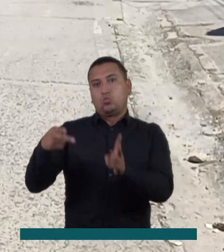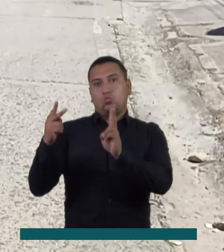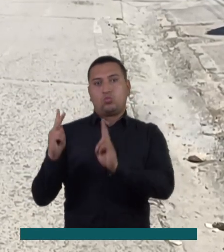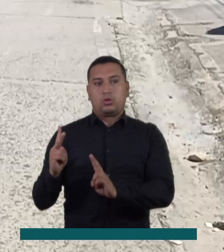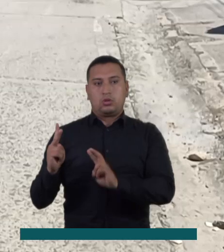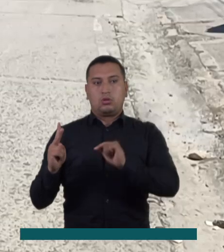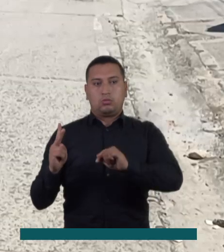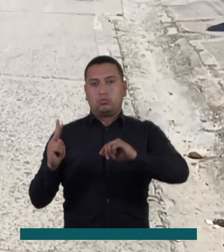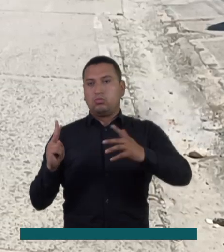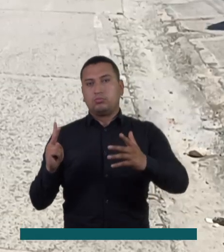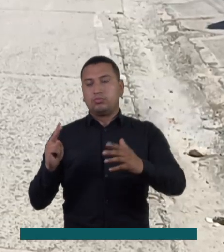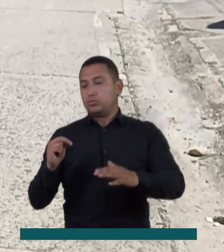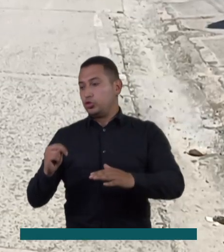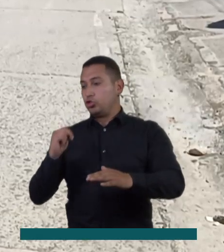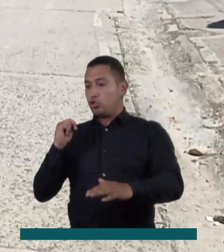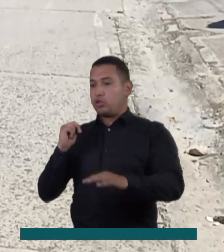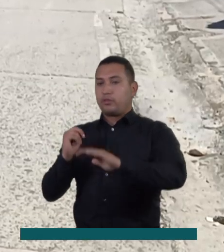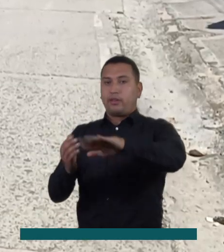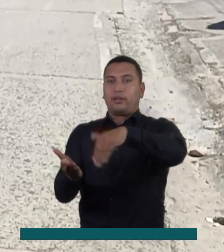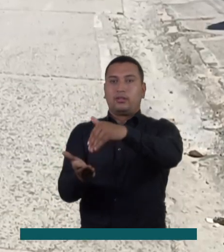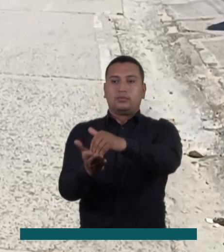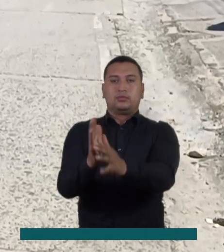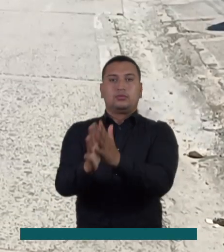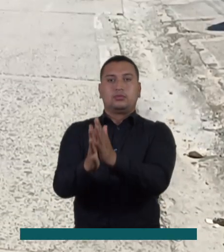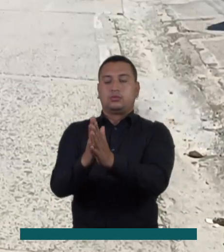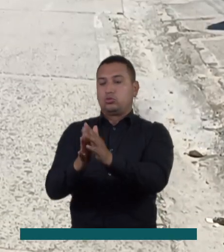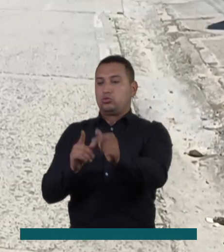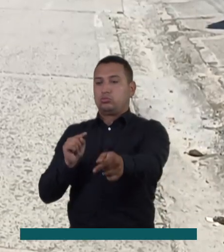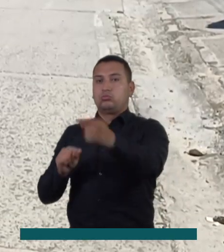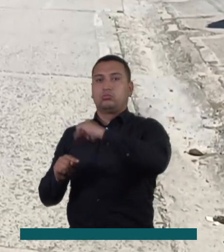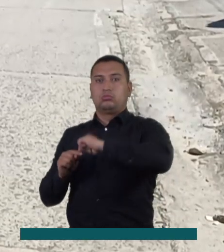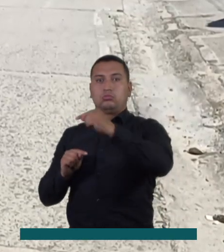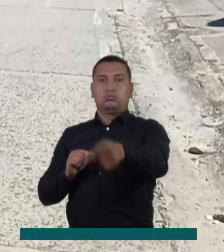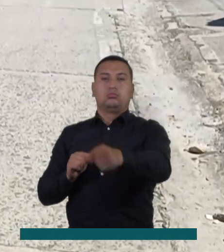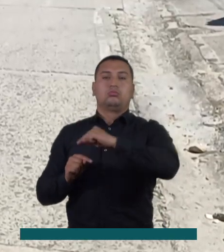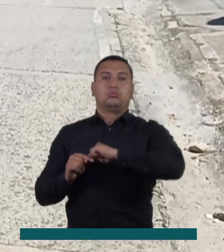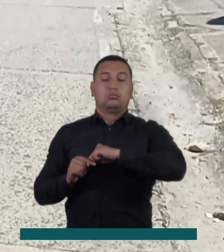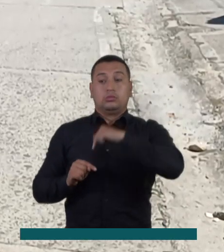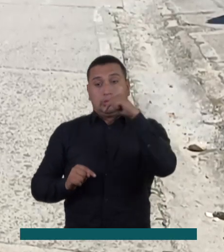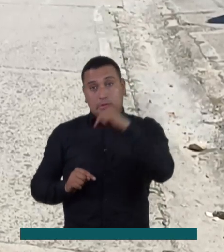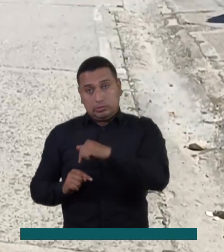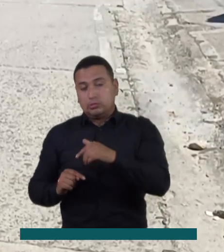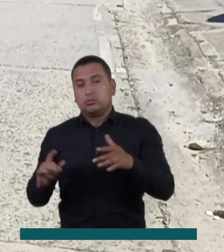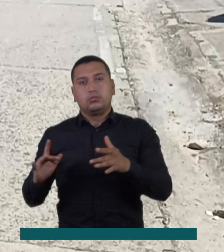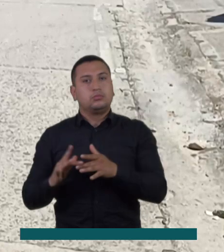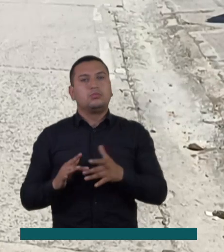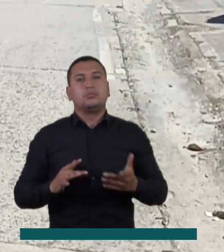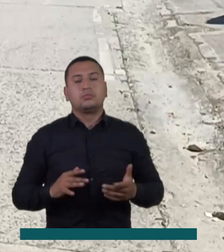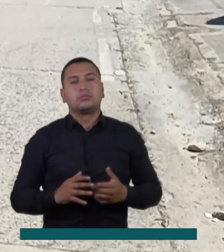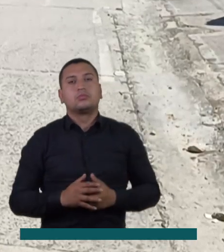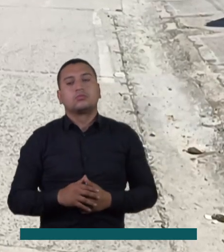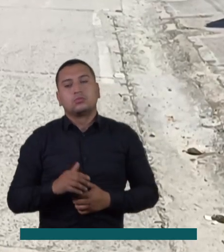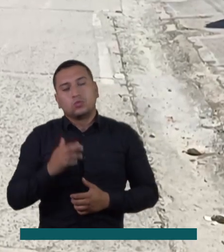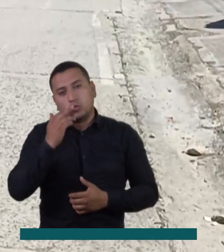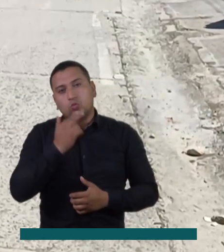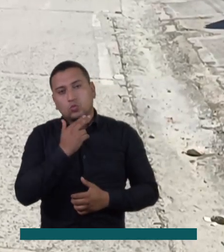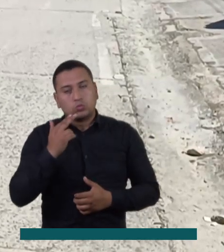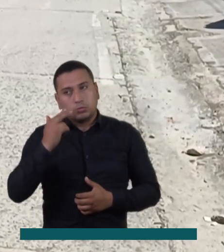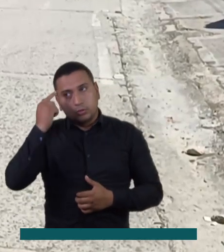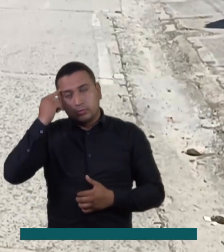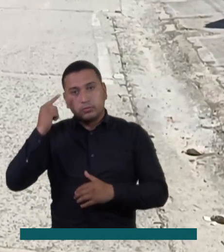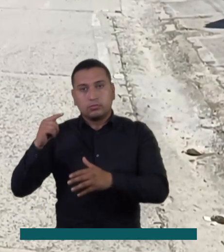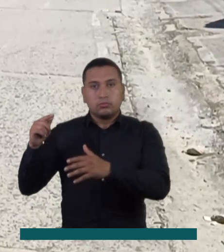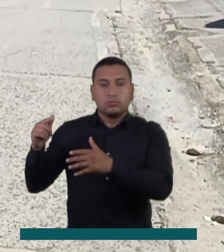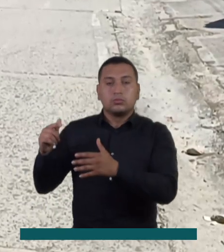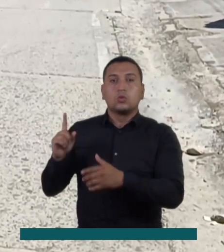al norte con el centro de la capital. Esta obra está contemplada dentro de los compromisos de la reconstrucción después de la